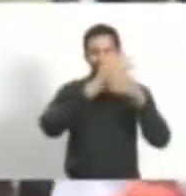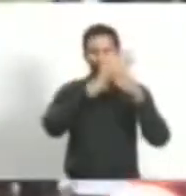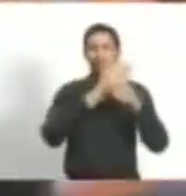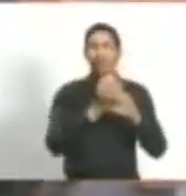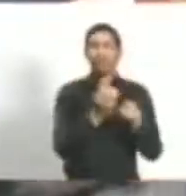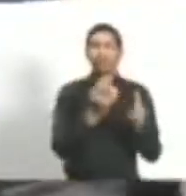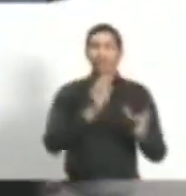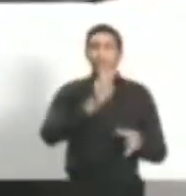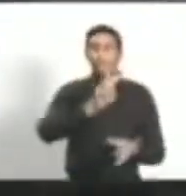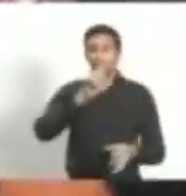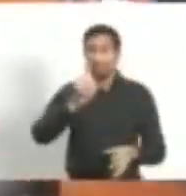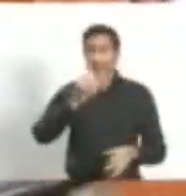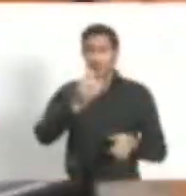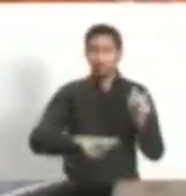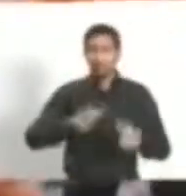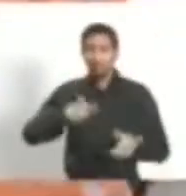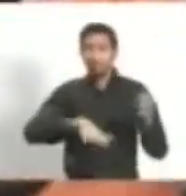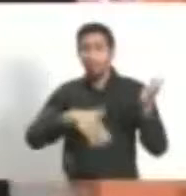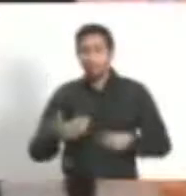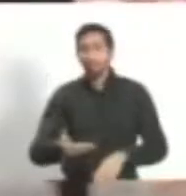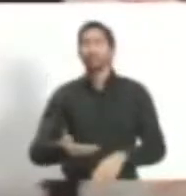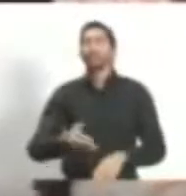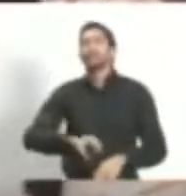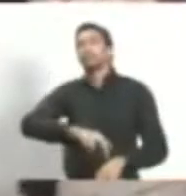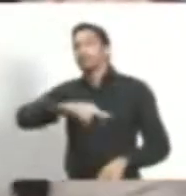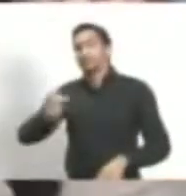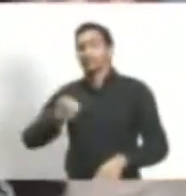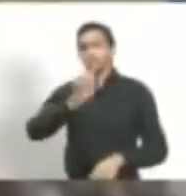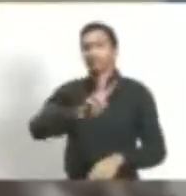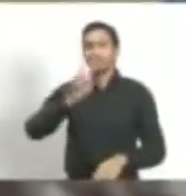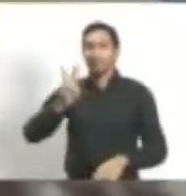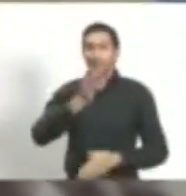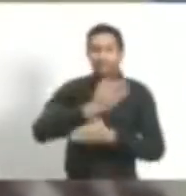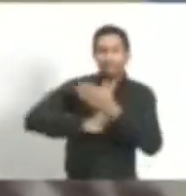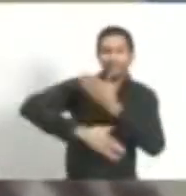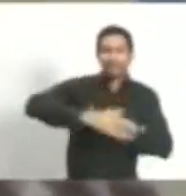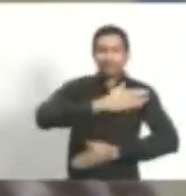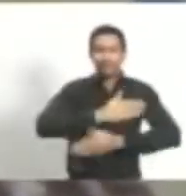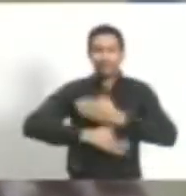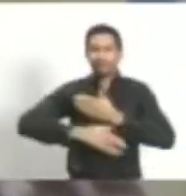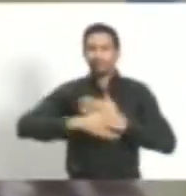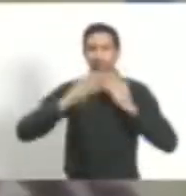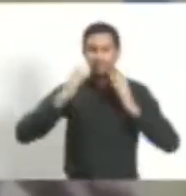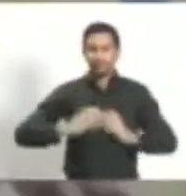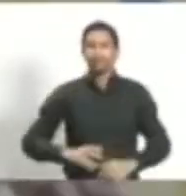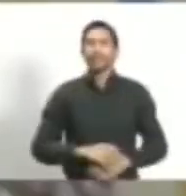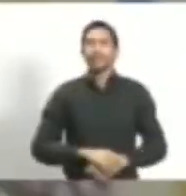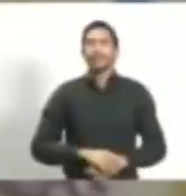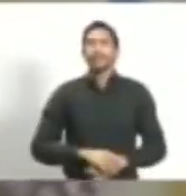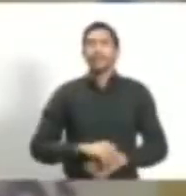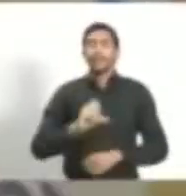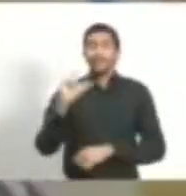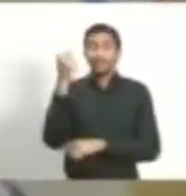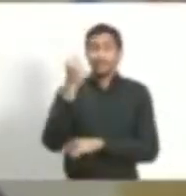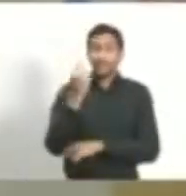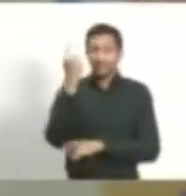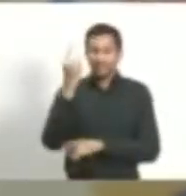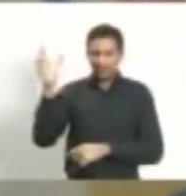obreros muertos y otros 22 con fracturas en diferentes partes del cuerpo. Un fiscal que va a manejar la parte